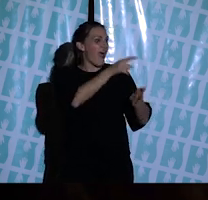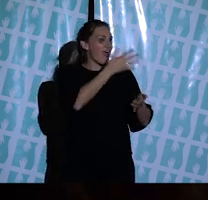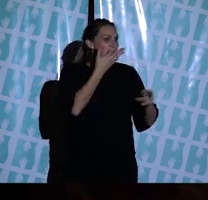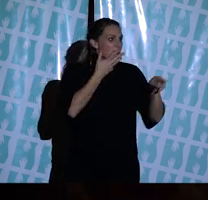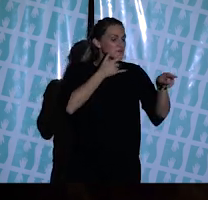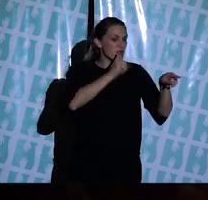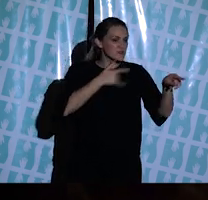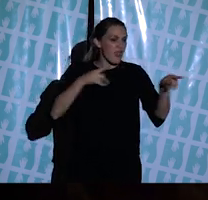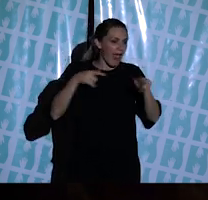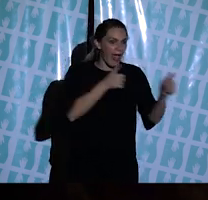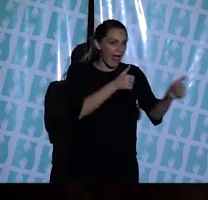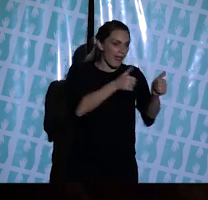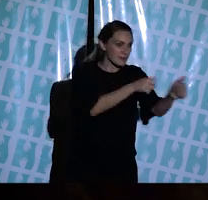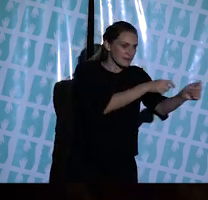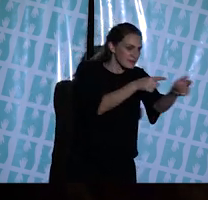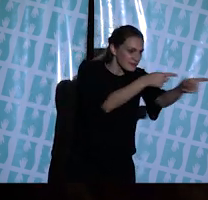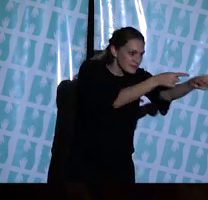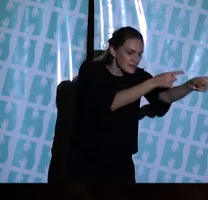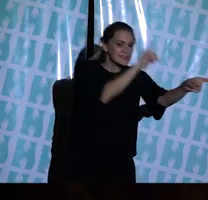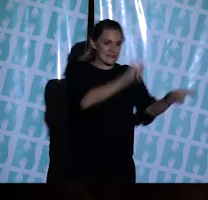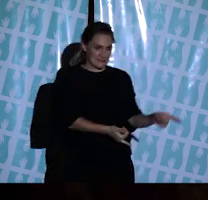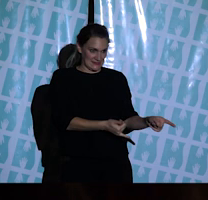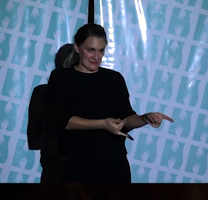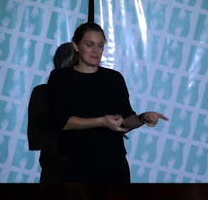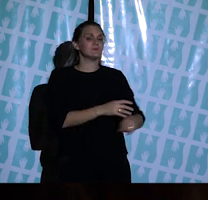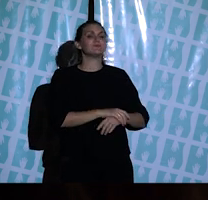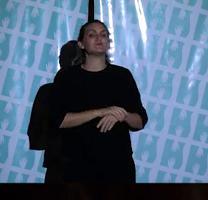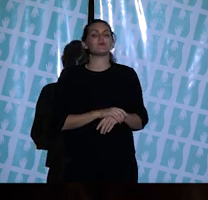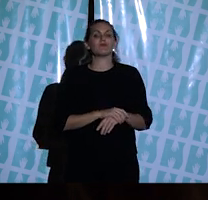circuito? Y bueno, una necesidad,